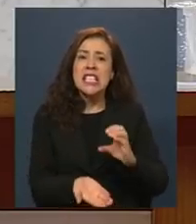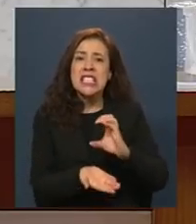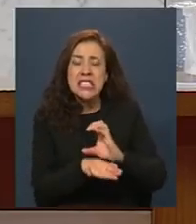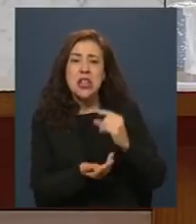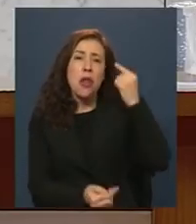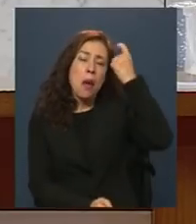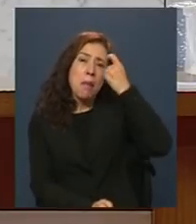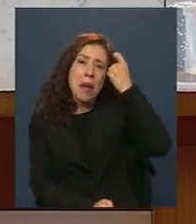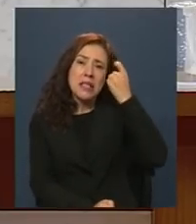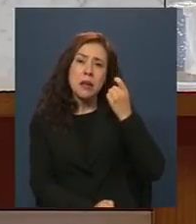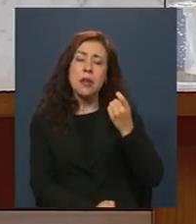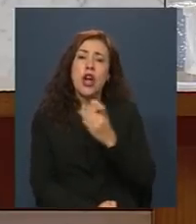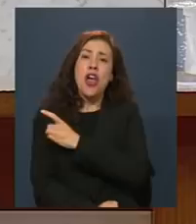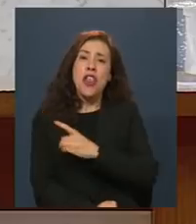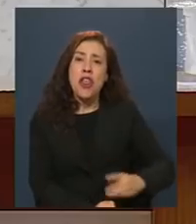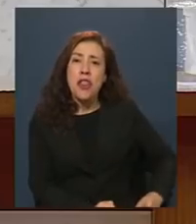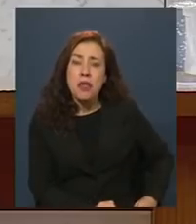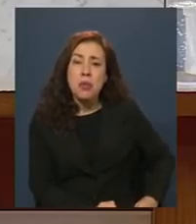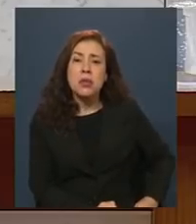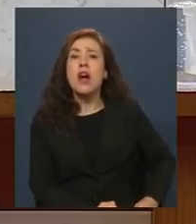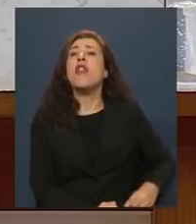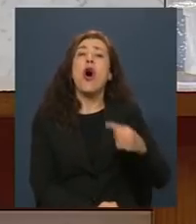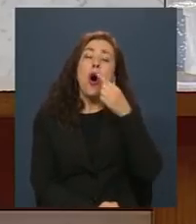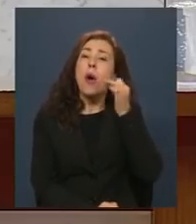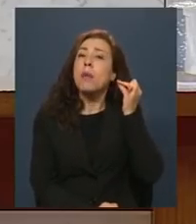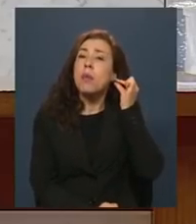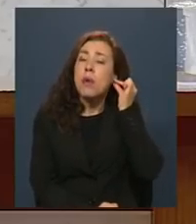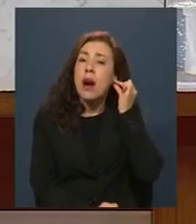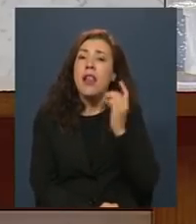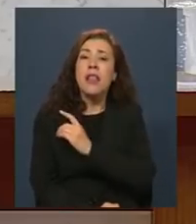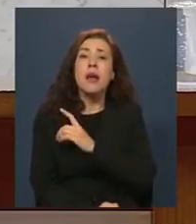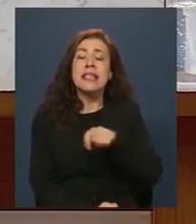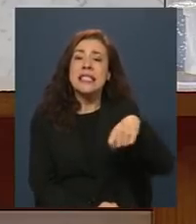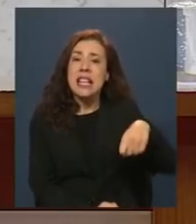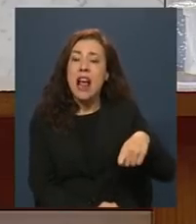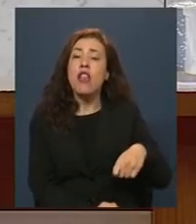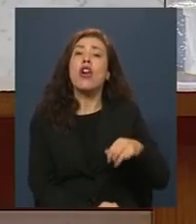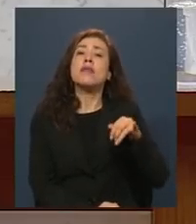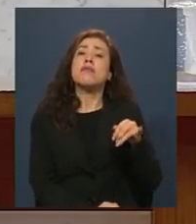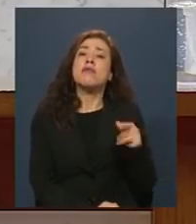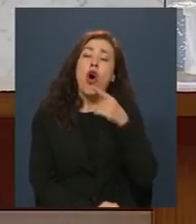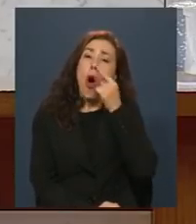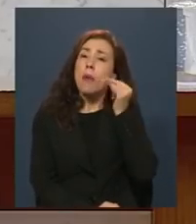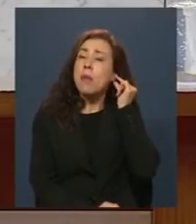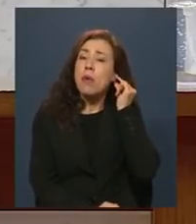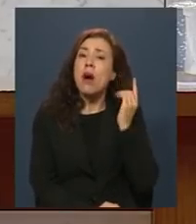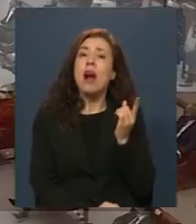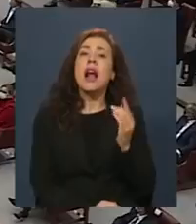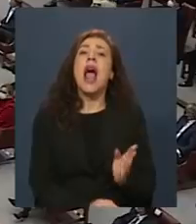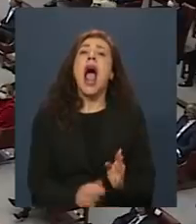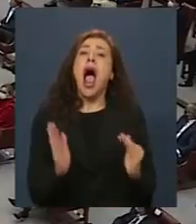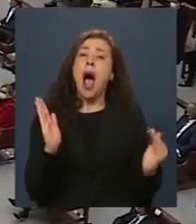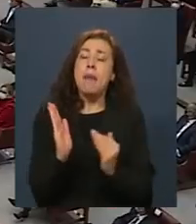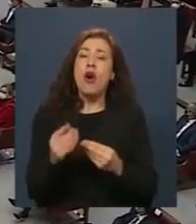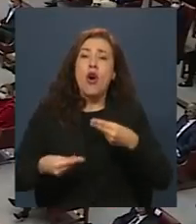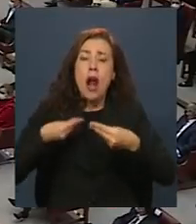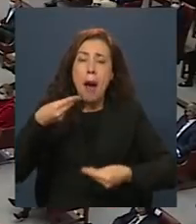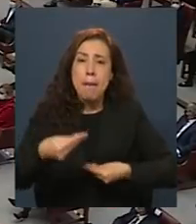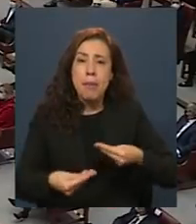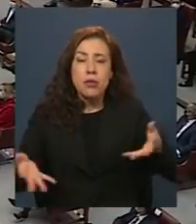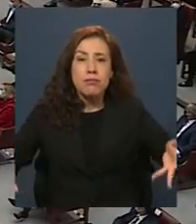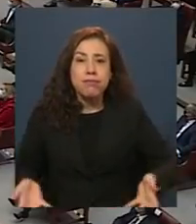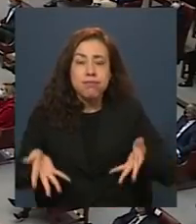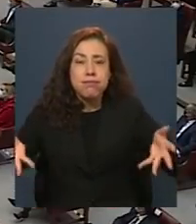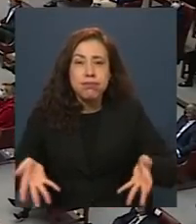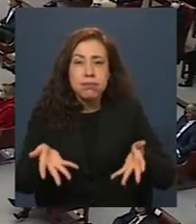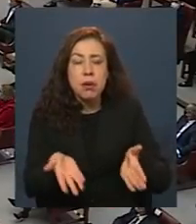pensamiento, los parlamentarios y parlamentarias que respaldaron con su presencia, con sus aportes, el impulso de esta agenda de